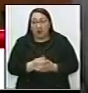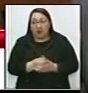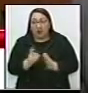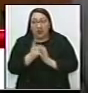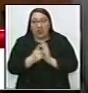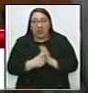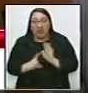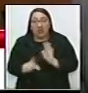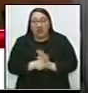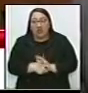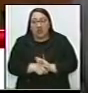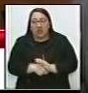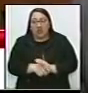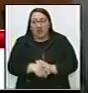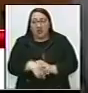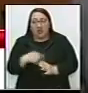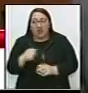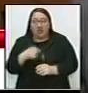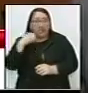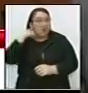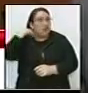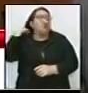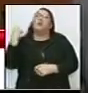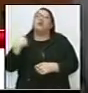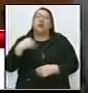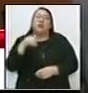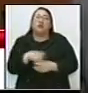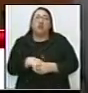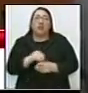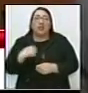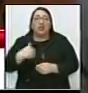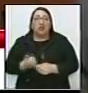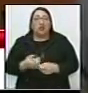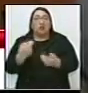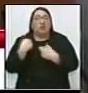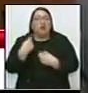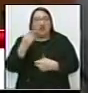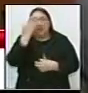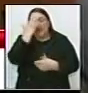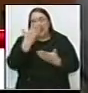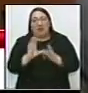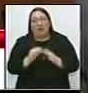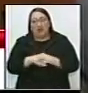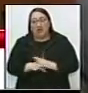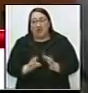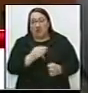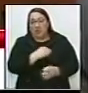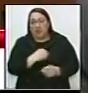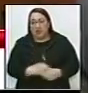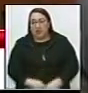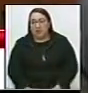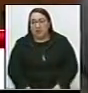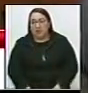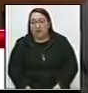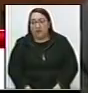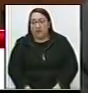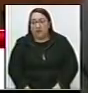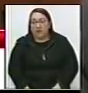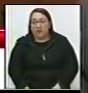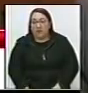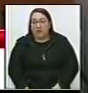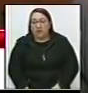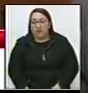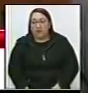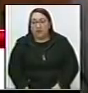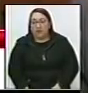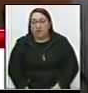decretos legislativos, esa ha contado con el voto de la señora representante del Frente Amplio en el gabinete de ministros. Le puedo conseguir la interrupción